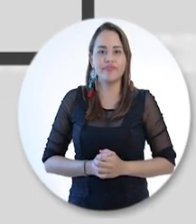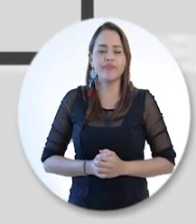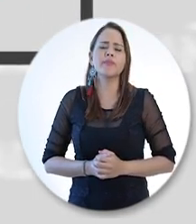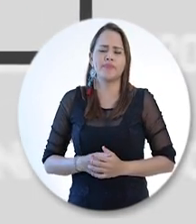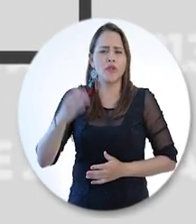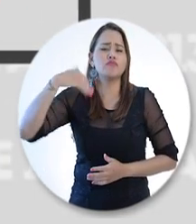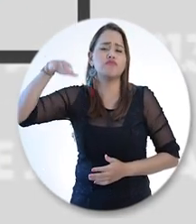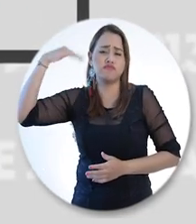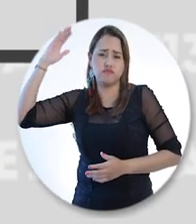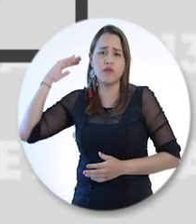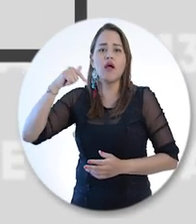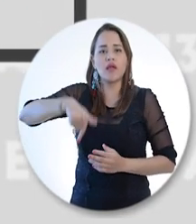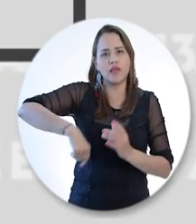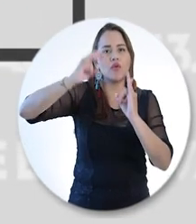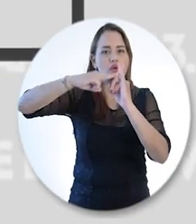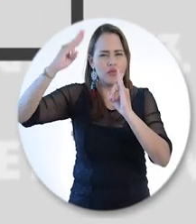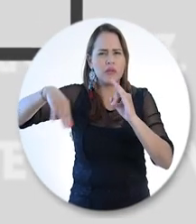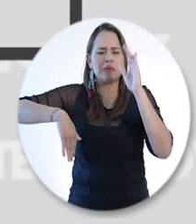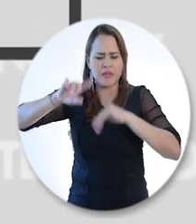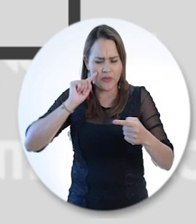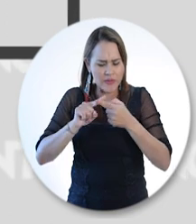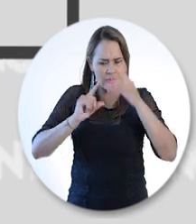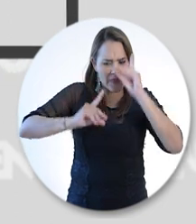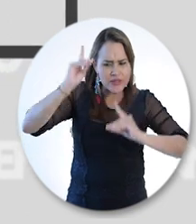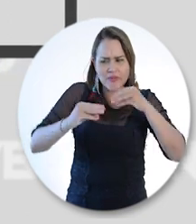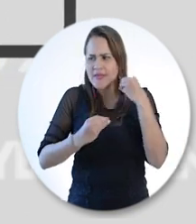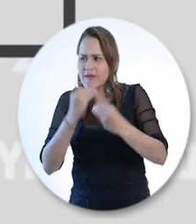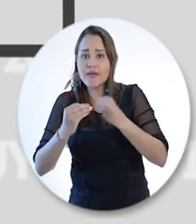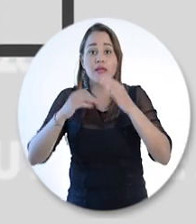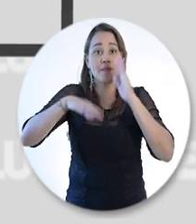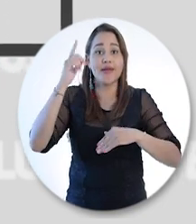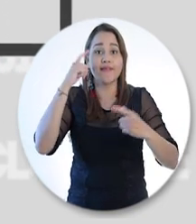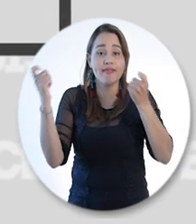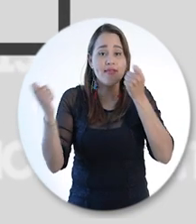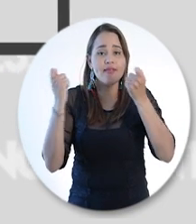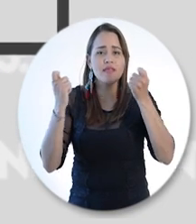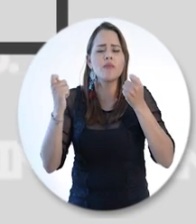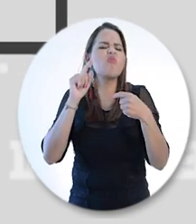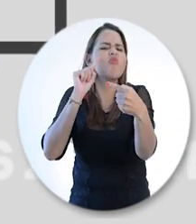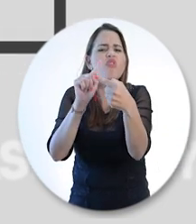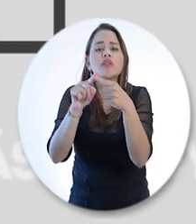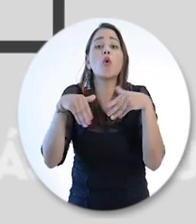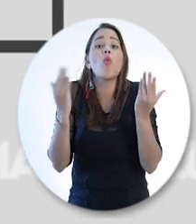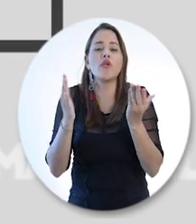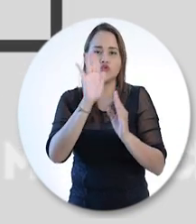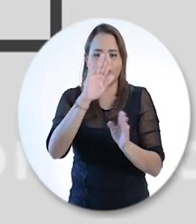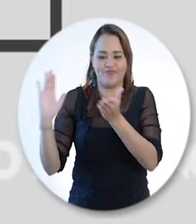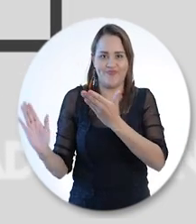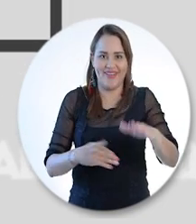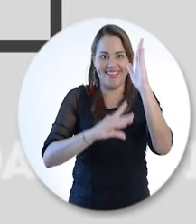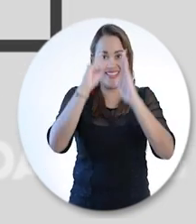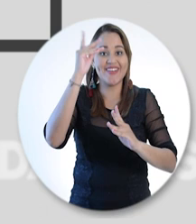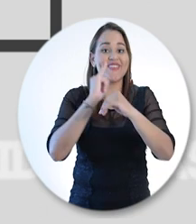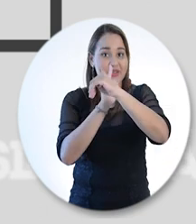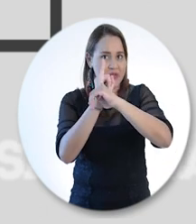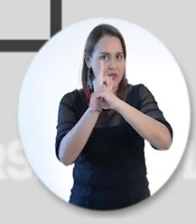Desde hace tiempo, la universidad viene tomando decisiones y generando estrategias, con el fin de alinear y articular el plan de desarrollo institucional